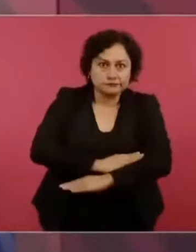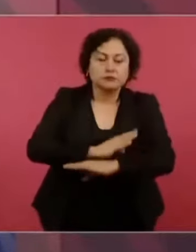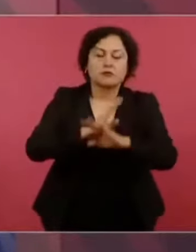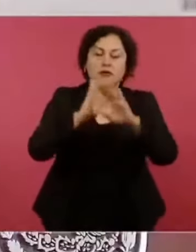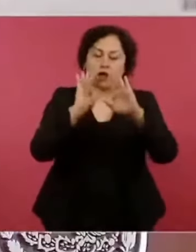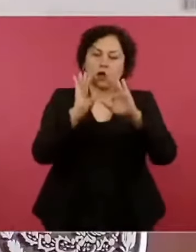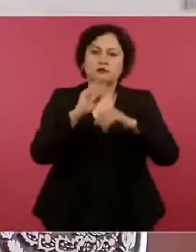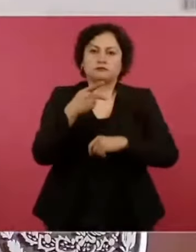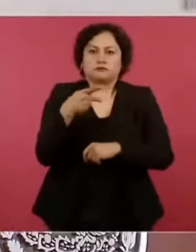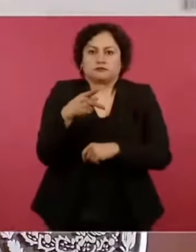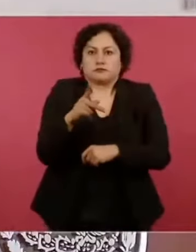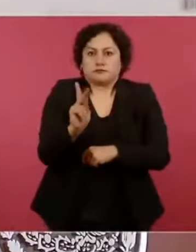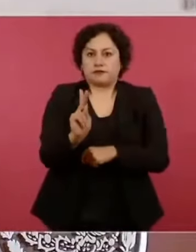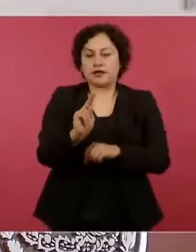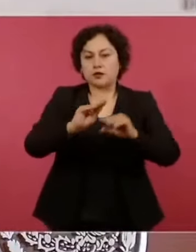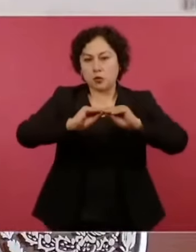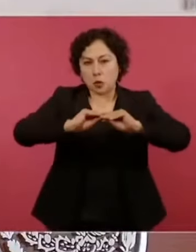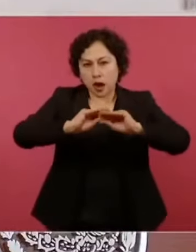pronunciarse